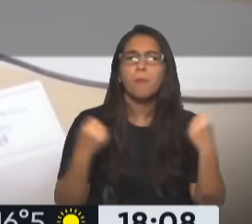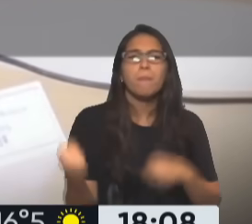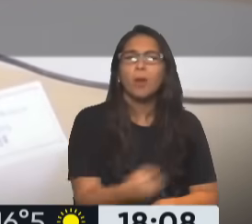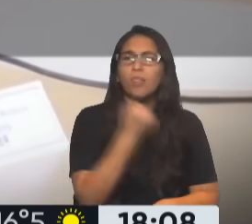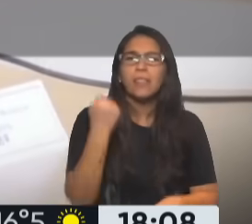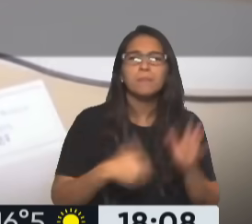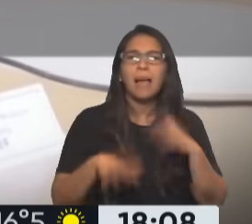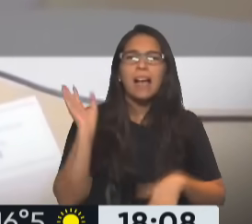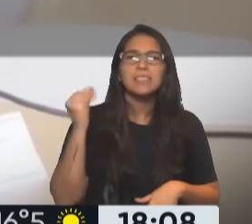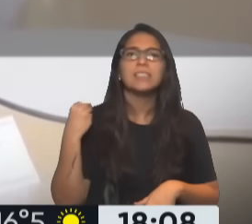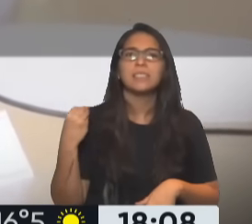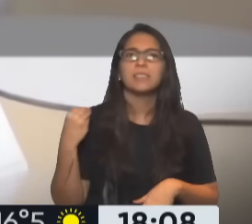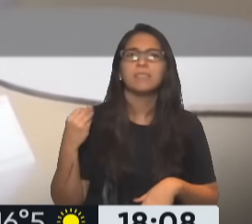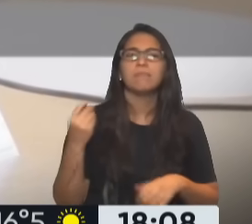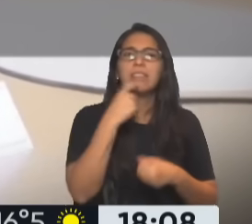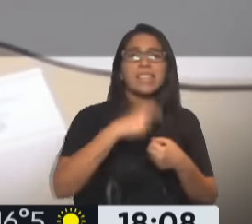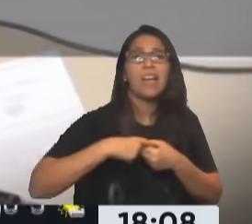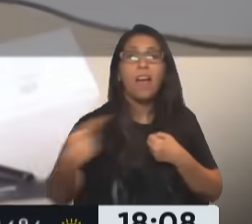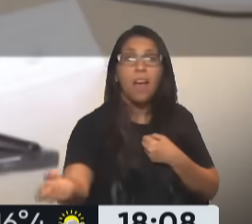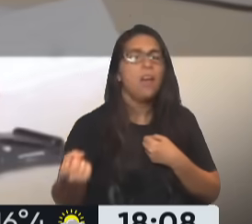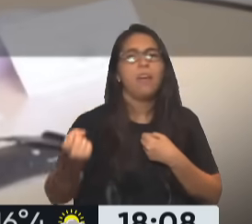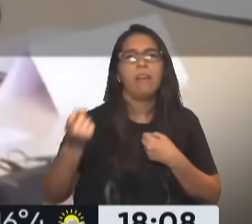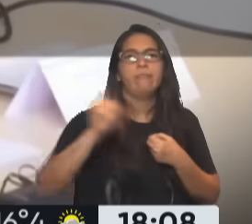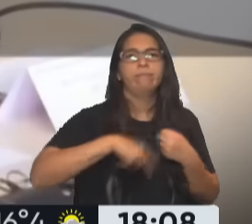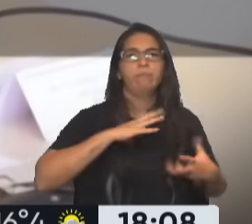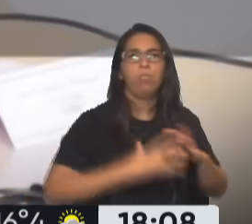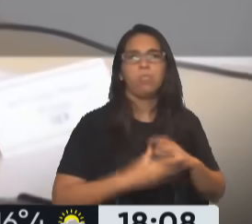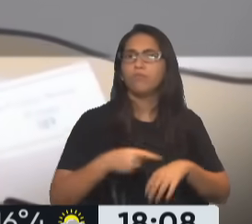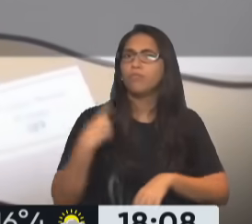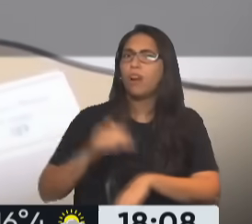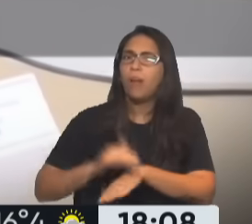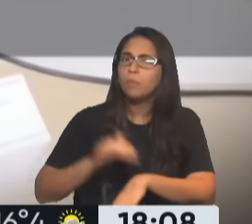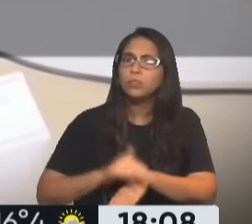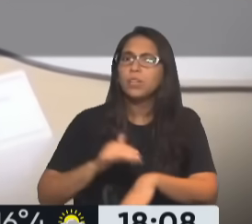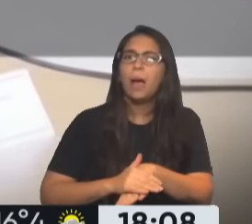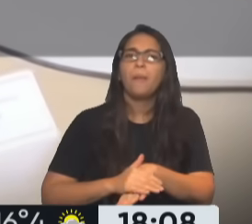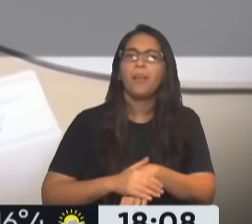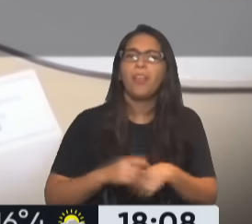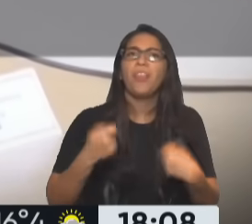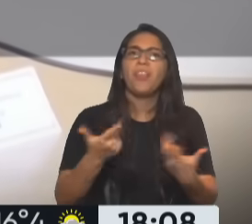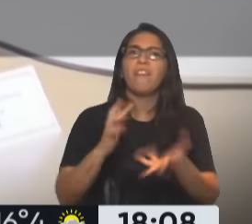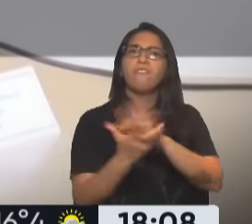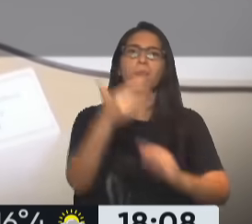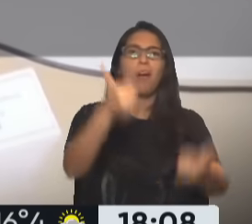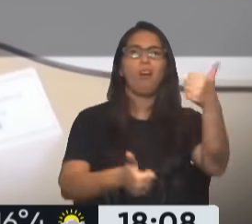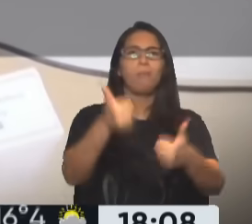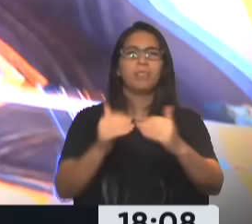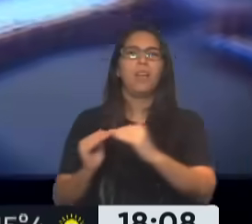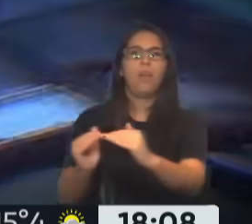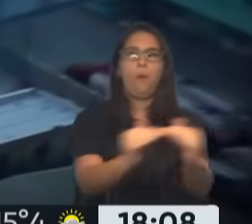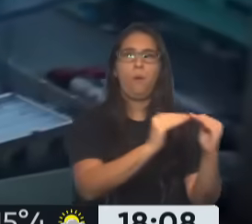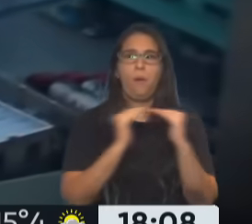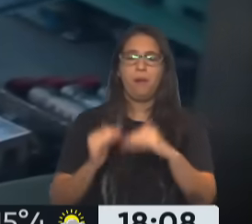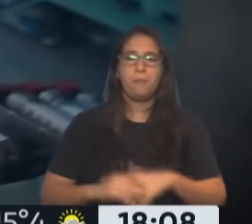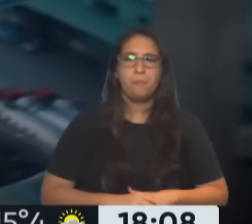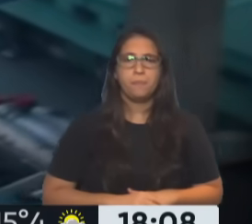qui serait néfaste, ou de notre responsabilité à assurer des règles équitables pour